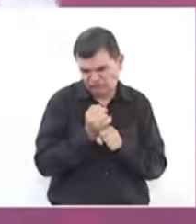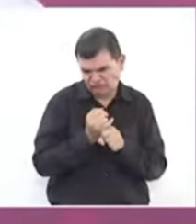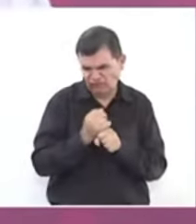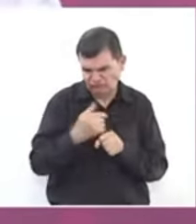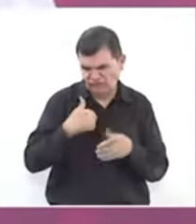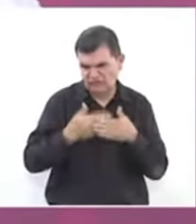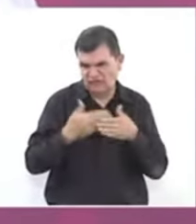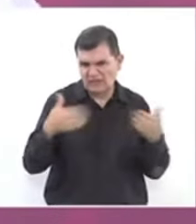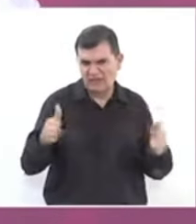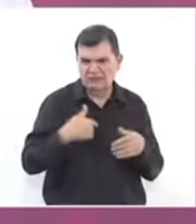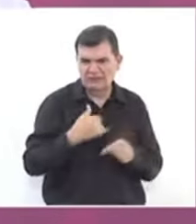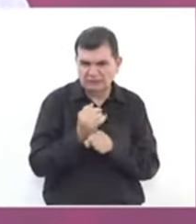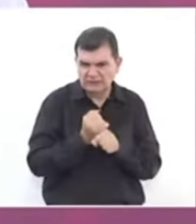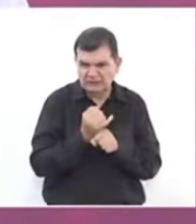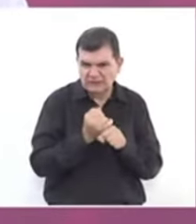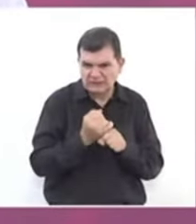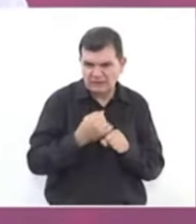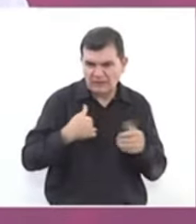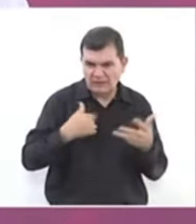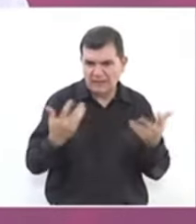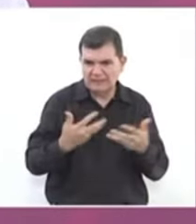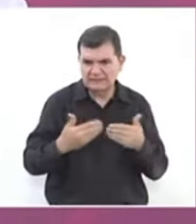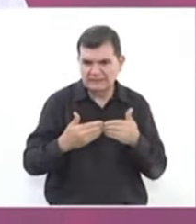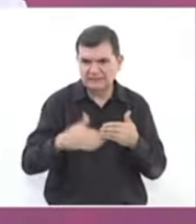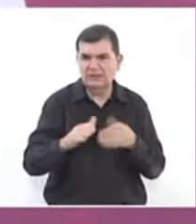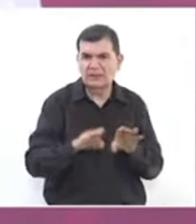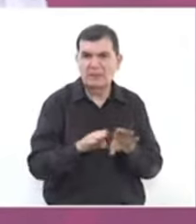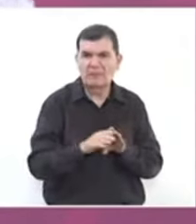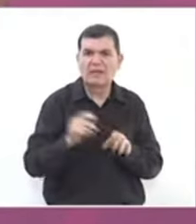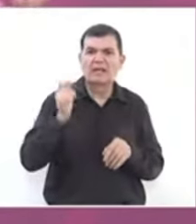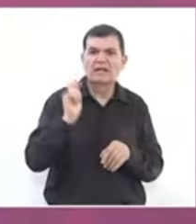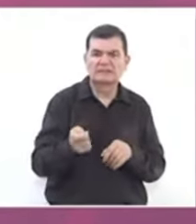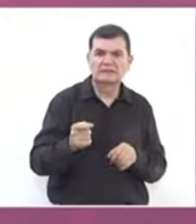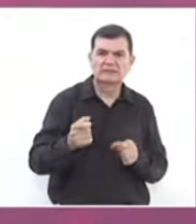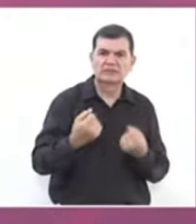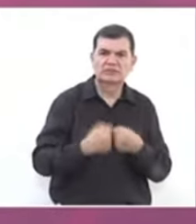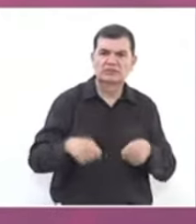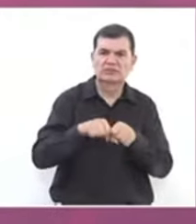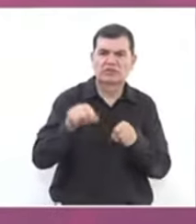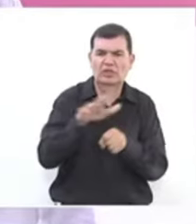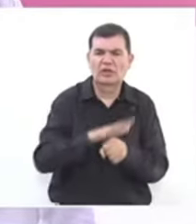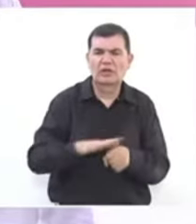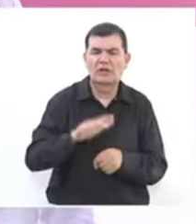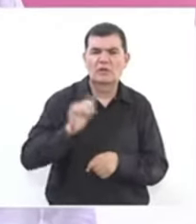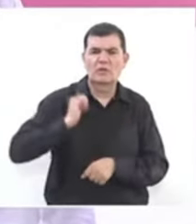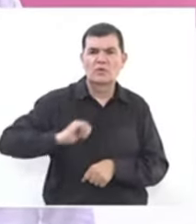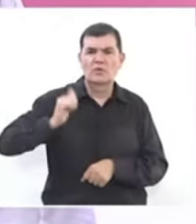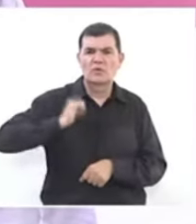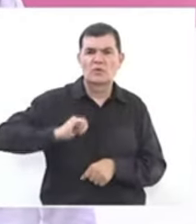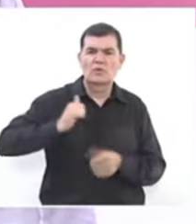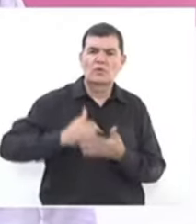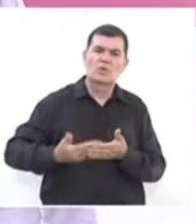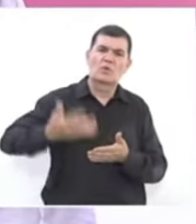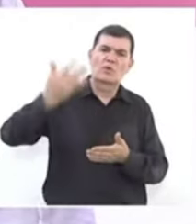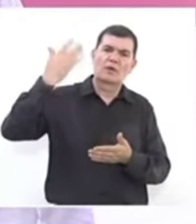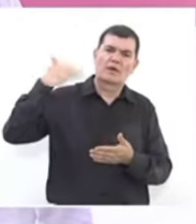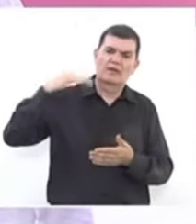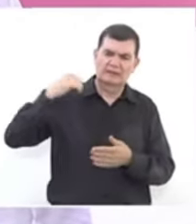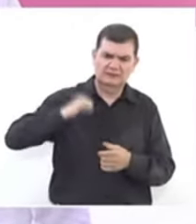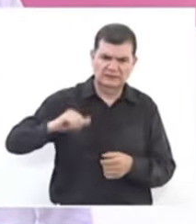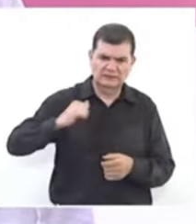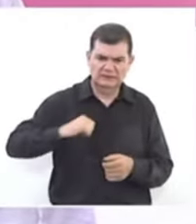a investigar cómo era la sociedad en la época prehispánica, antes